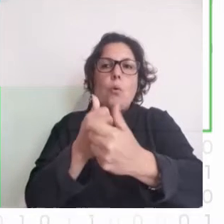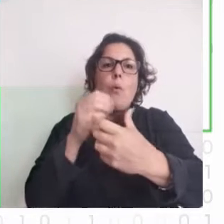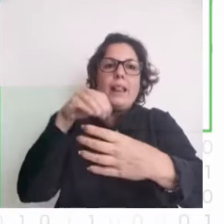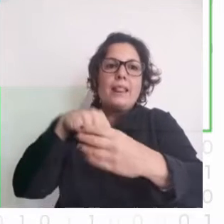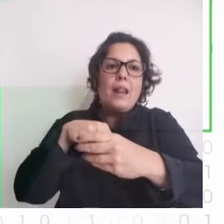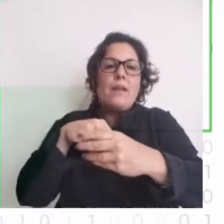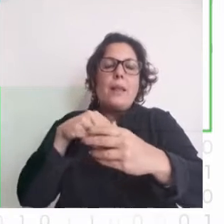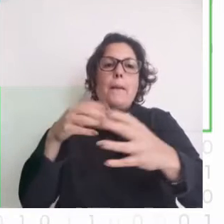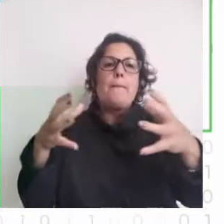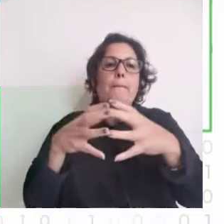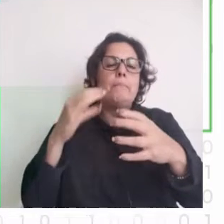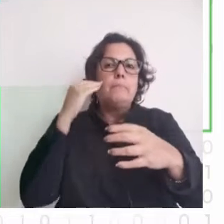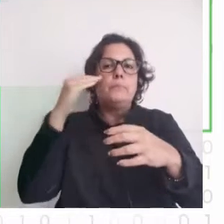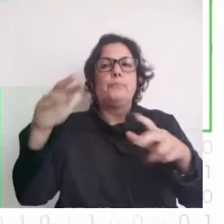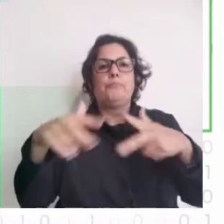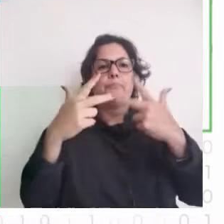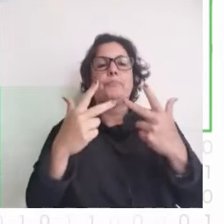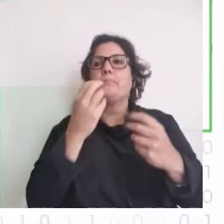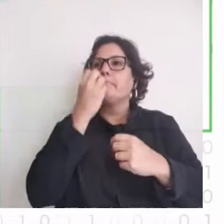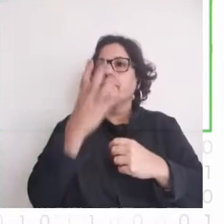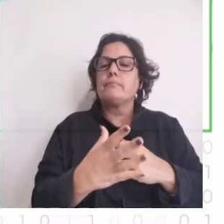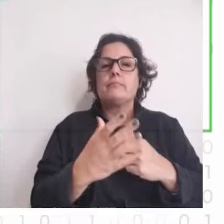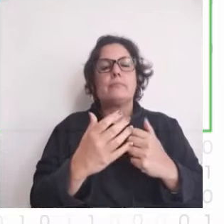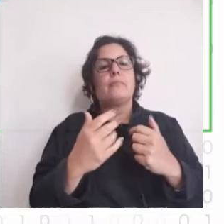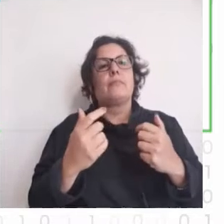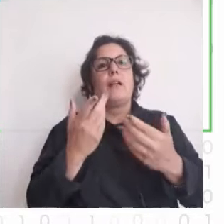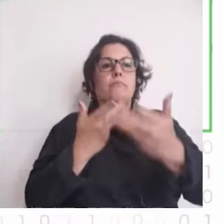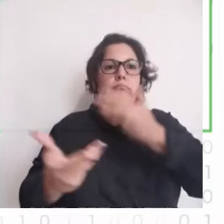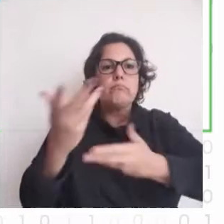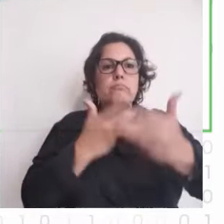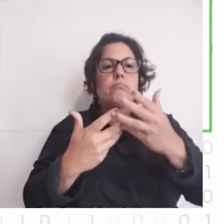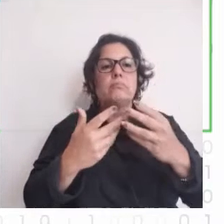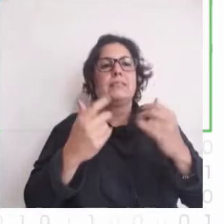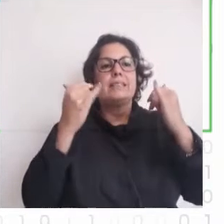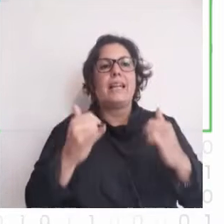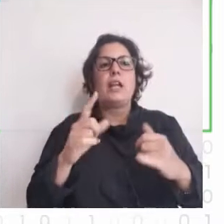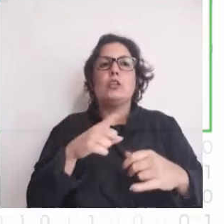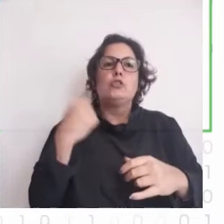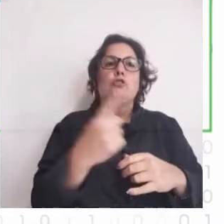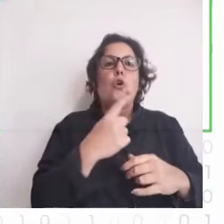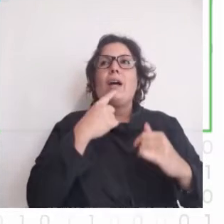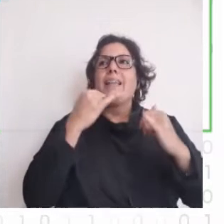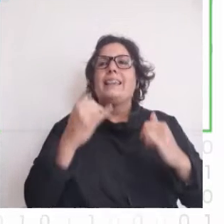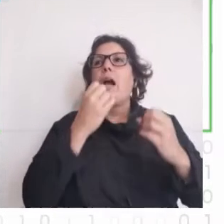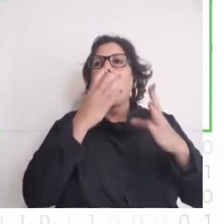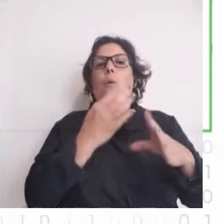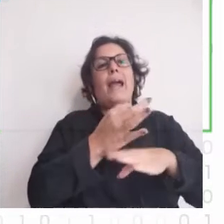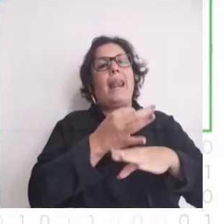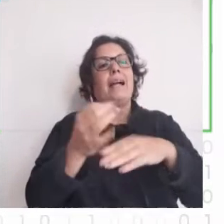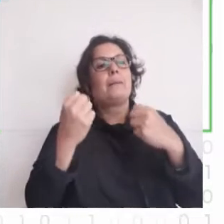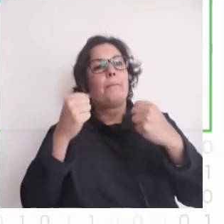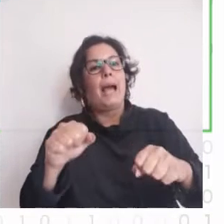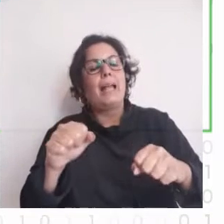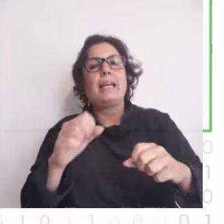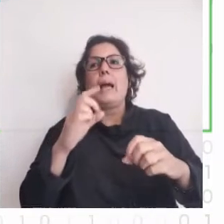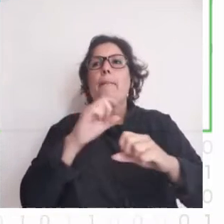remotos en mejorar y dar ese feedback para tener para que todos ellos tengan buenas prácticas y poder